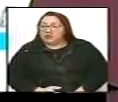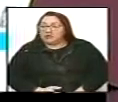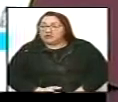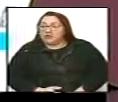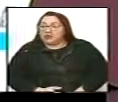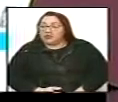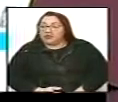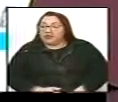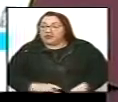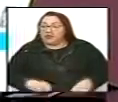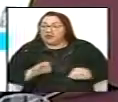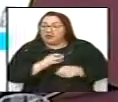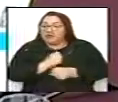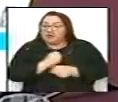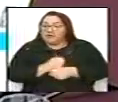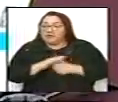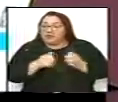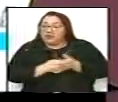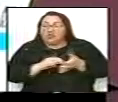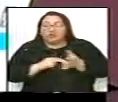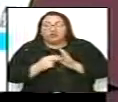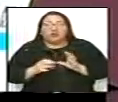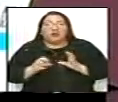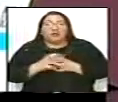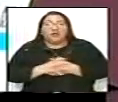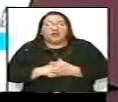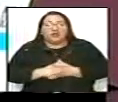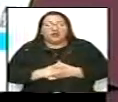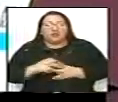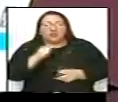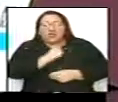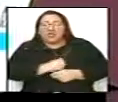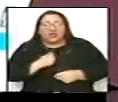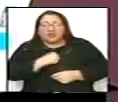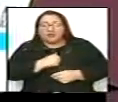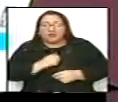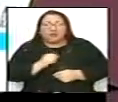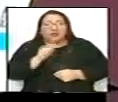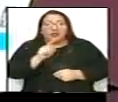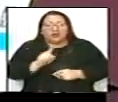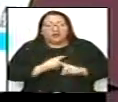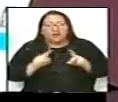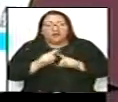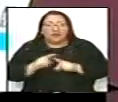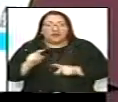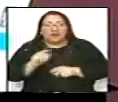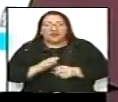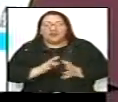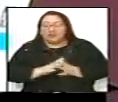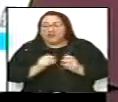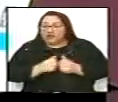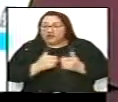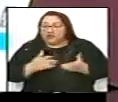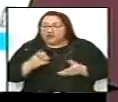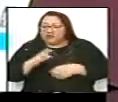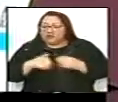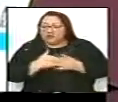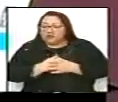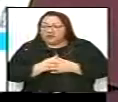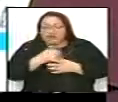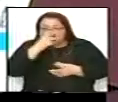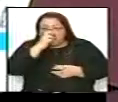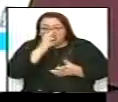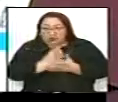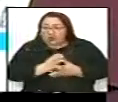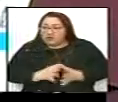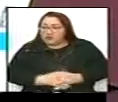para proteger algunas actitudes que más tienen que ver con ilícitos que con cosas realmente